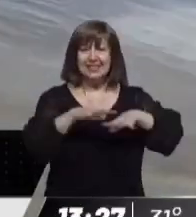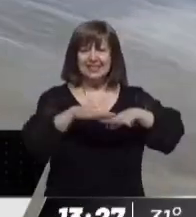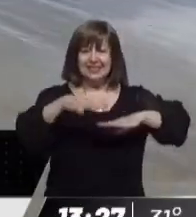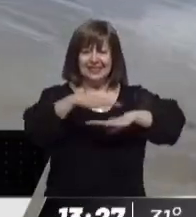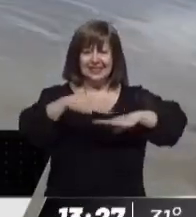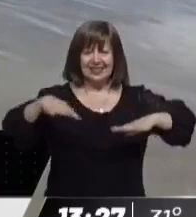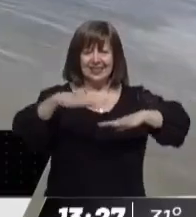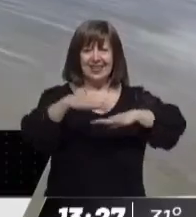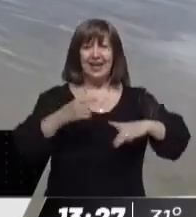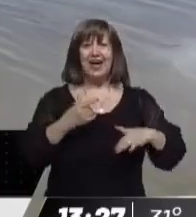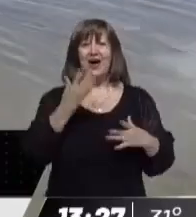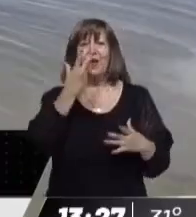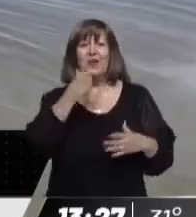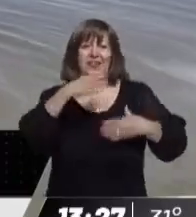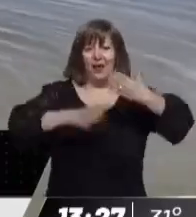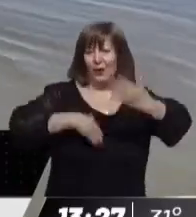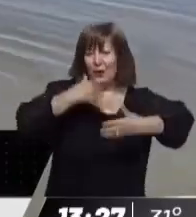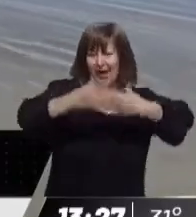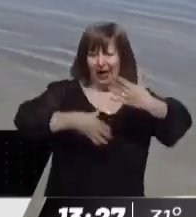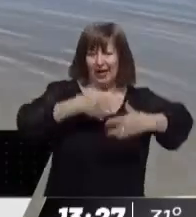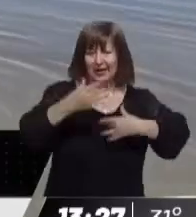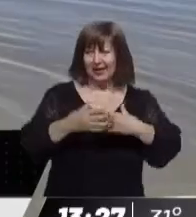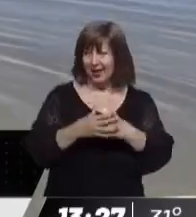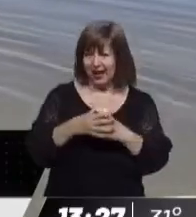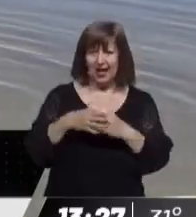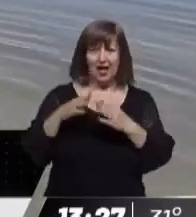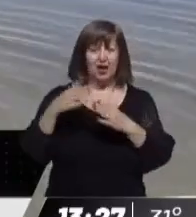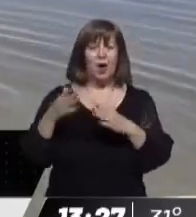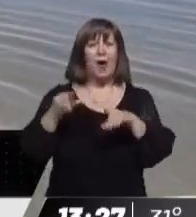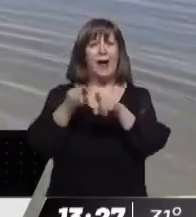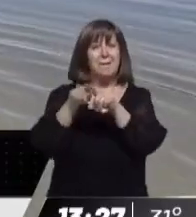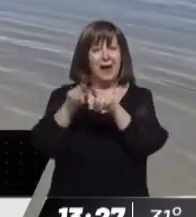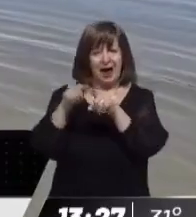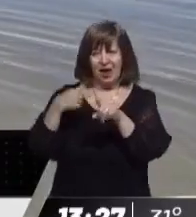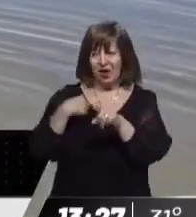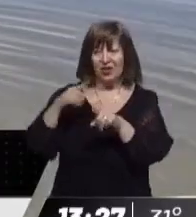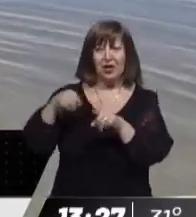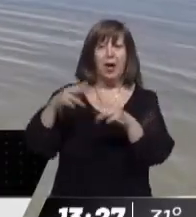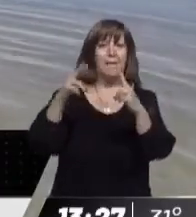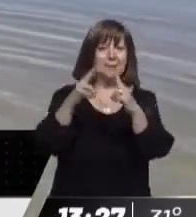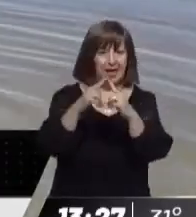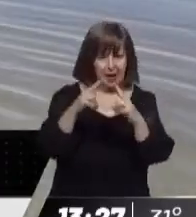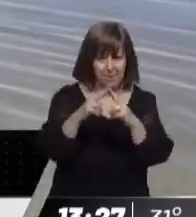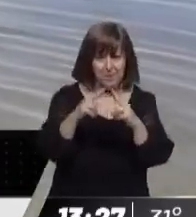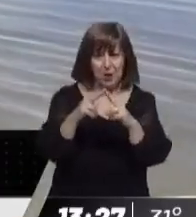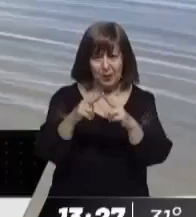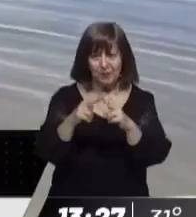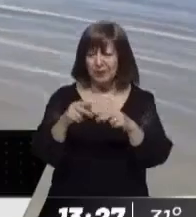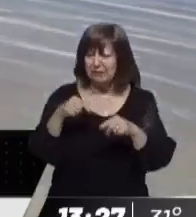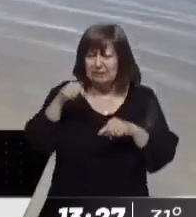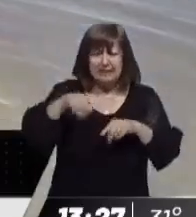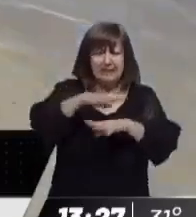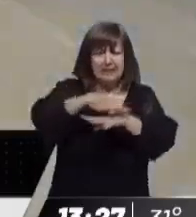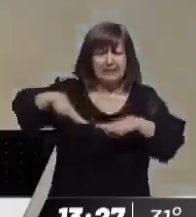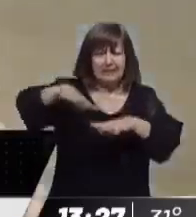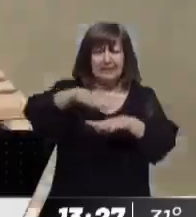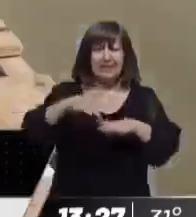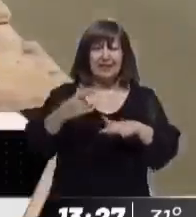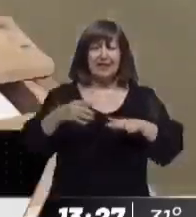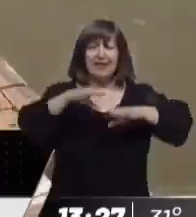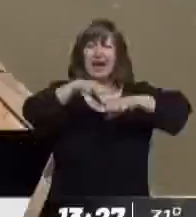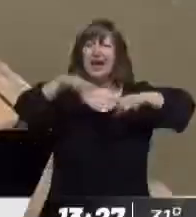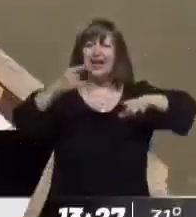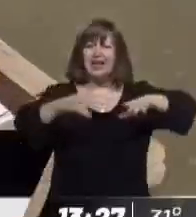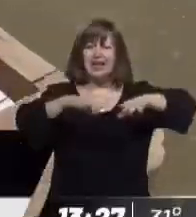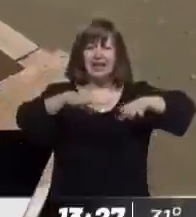para poder divertirlo con los vecinos? Sí, con mis hermanos. ¿Con los primos? Sí. ¿Qué le pusiste? ¿Tiene un palet? ¿Y